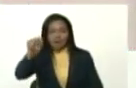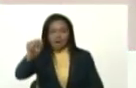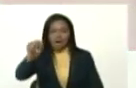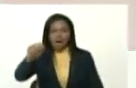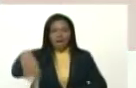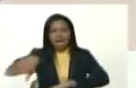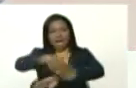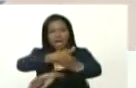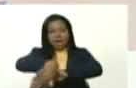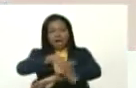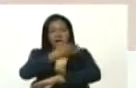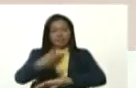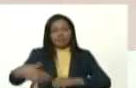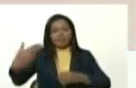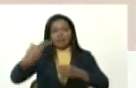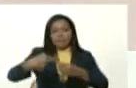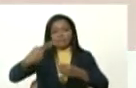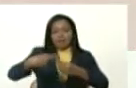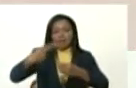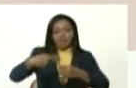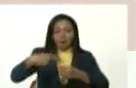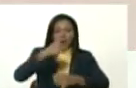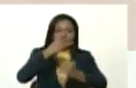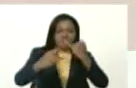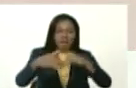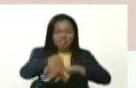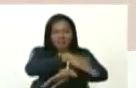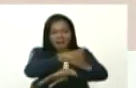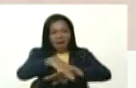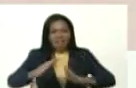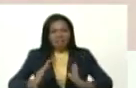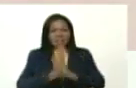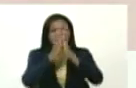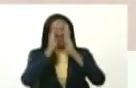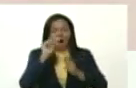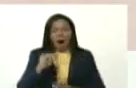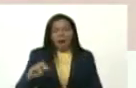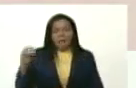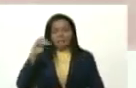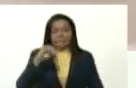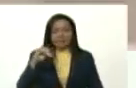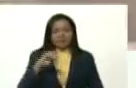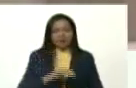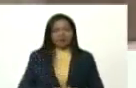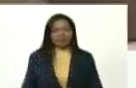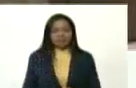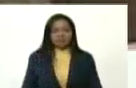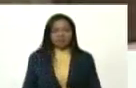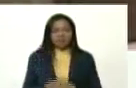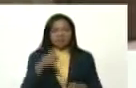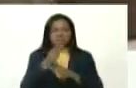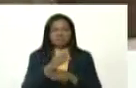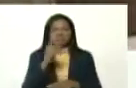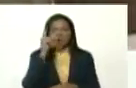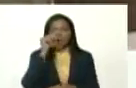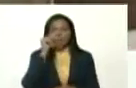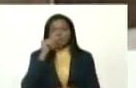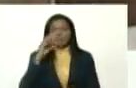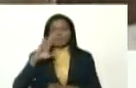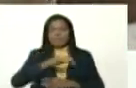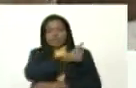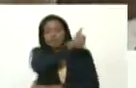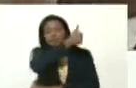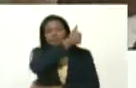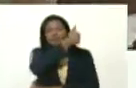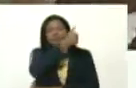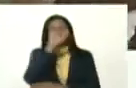Calle El Petróleo, al final de la calle San Miguel, parroquia La Vega, allá está Darío Vivas con Erika